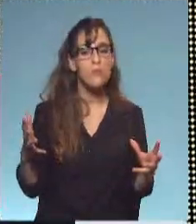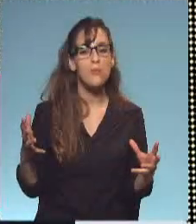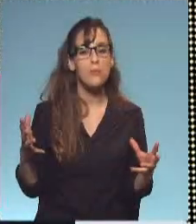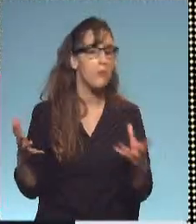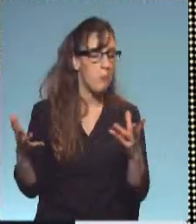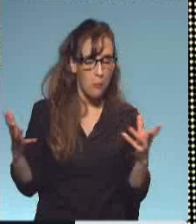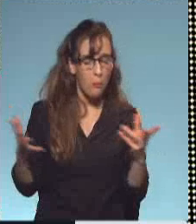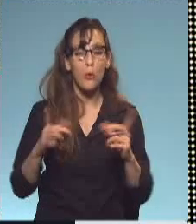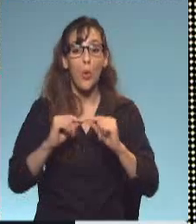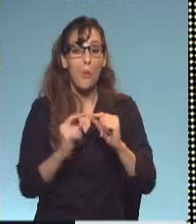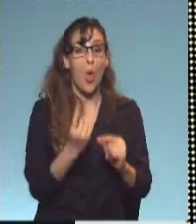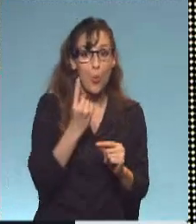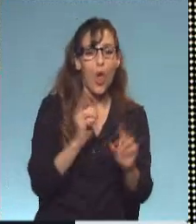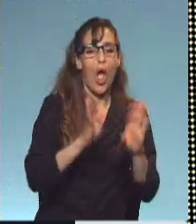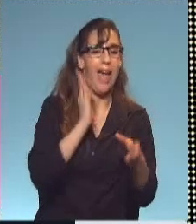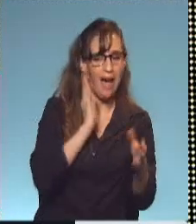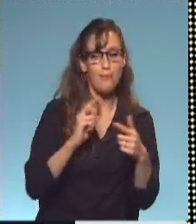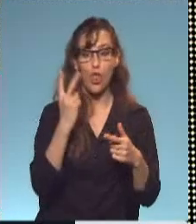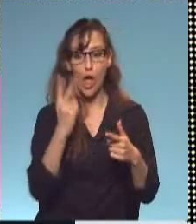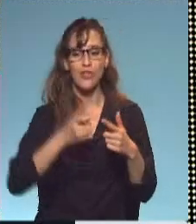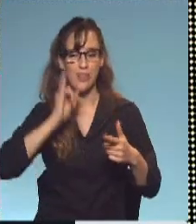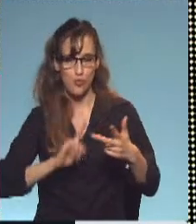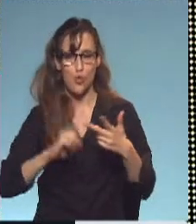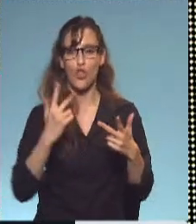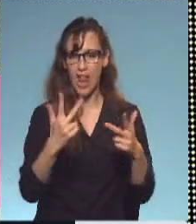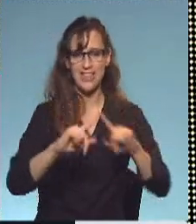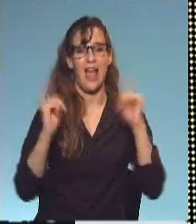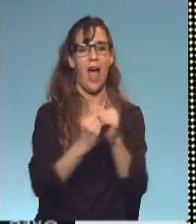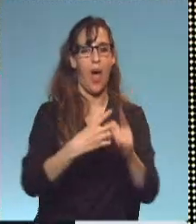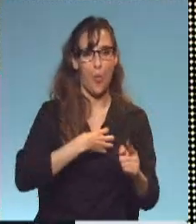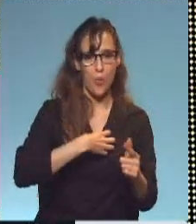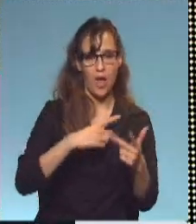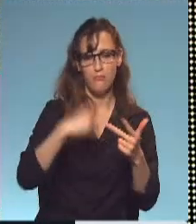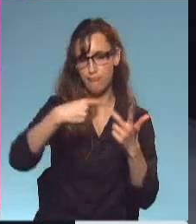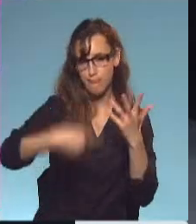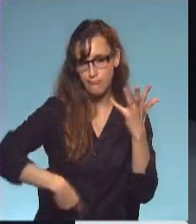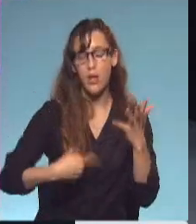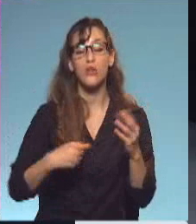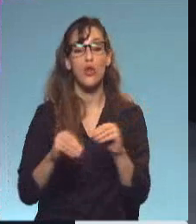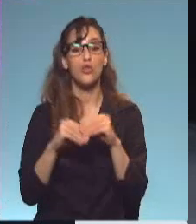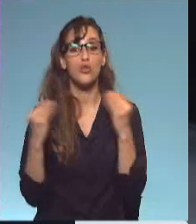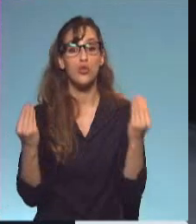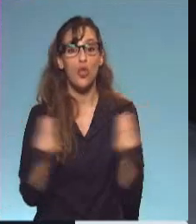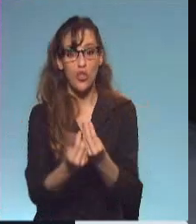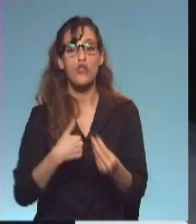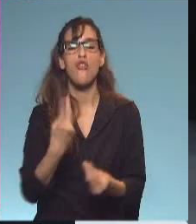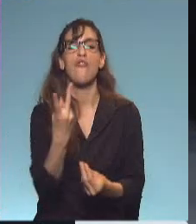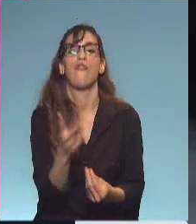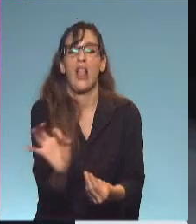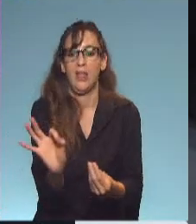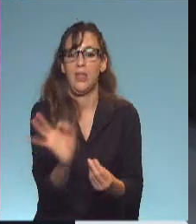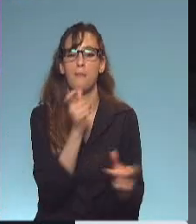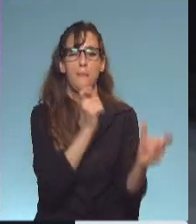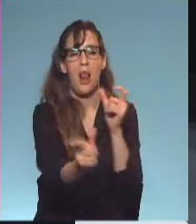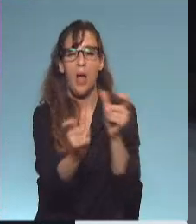Que yo tenía en la universidad. Entonces, el 1 era cama, el 2 era desayuno, el 3 era sala de aula, el 4 era comedor. ¿Cuántas piecitas tenía en total? Yo tenía 20. Por eso puedo hacerlo hasta con 20. Mira.